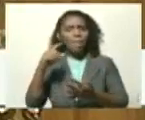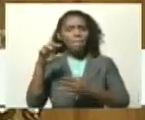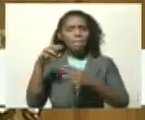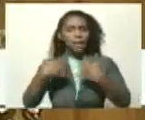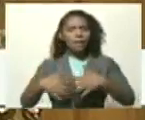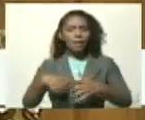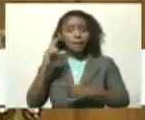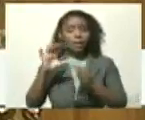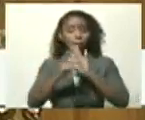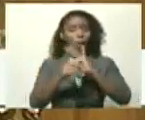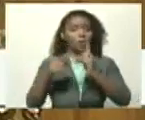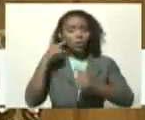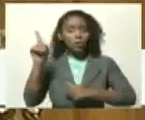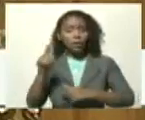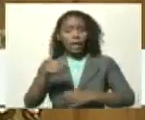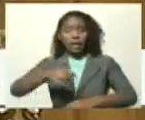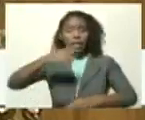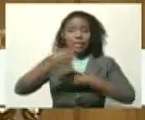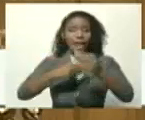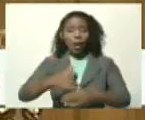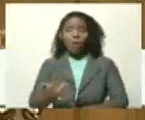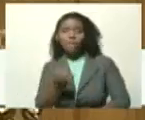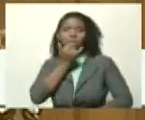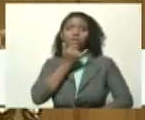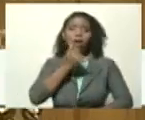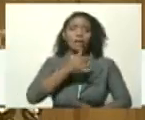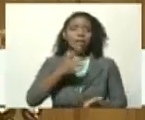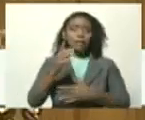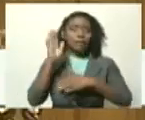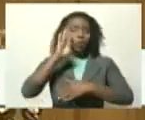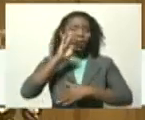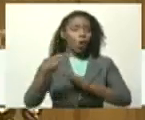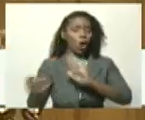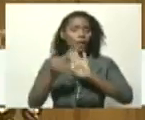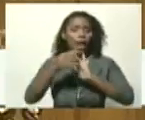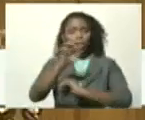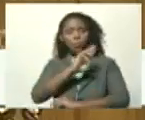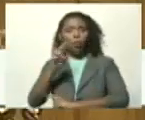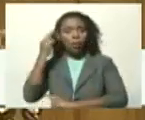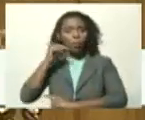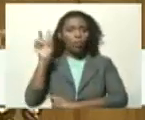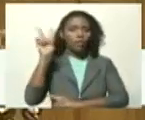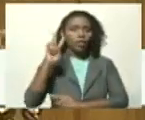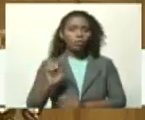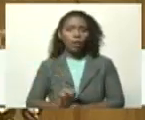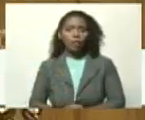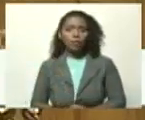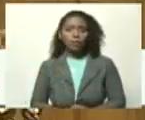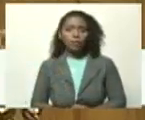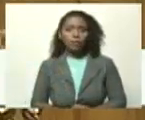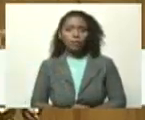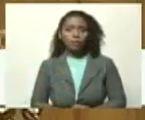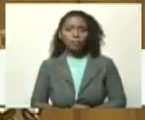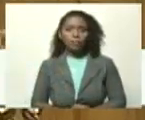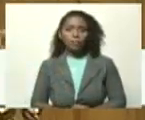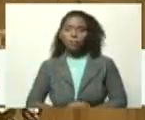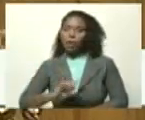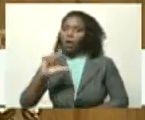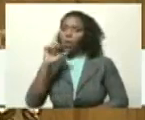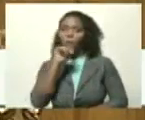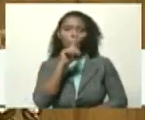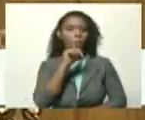que cometieron un gravísimo error y cometieron crímenes contra la República Bolivariana de Venezuela. No